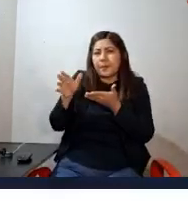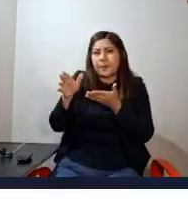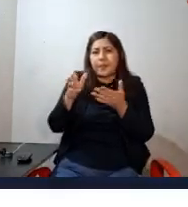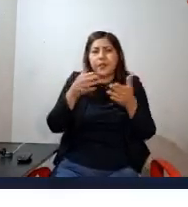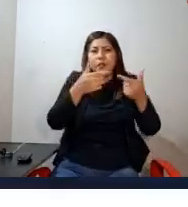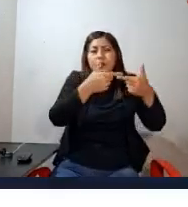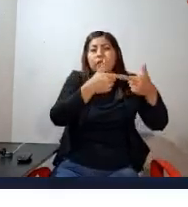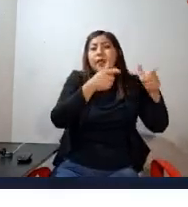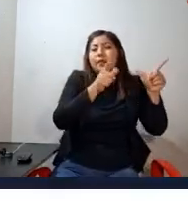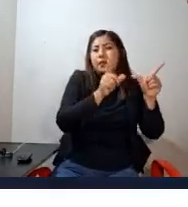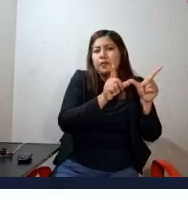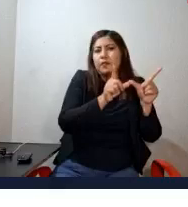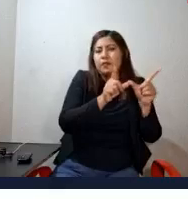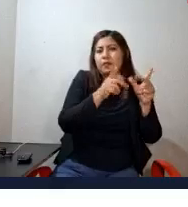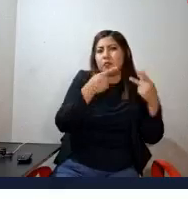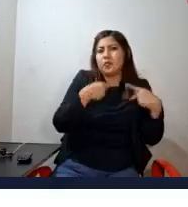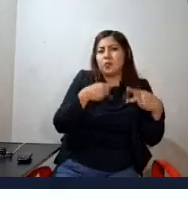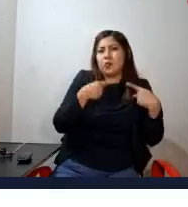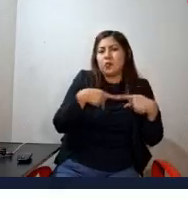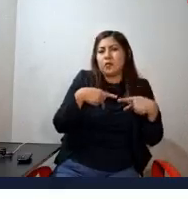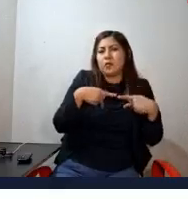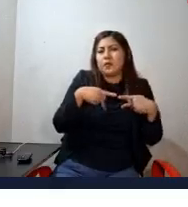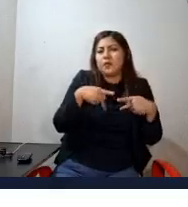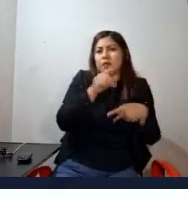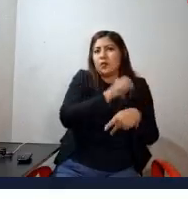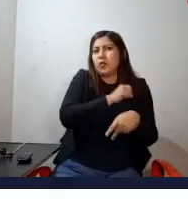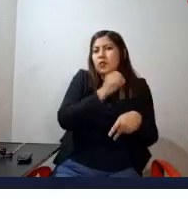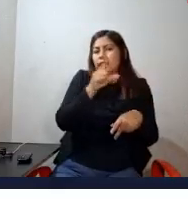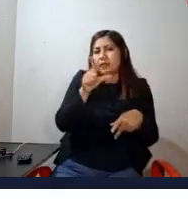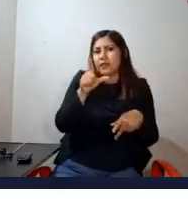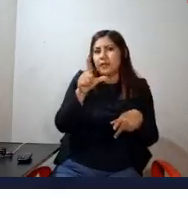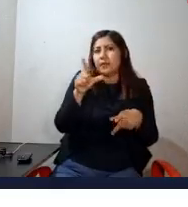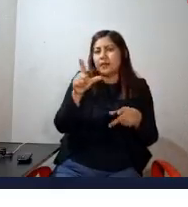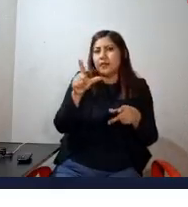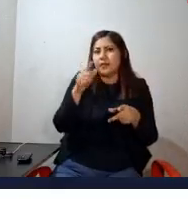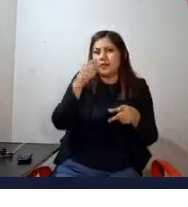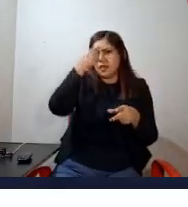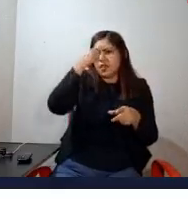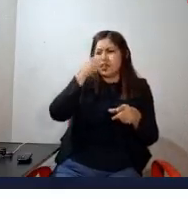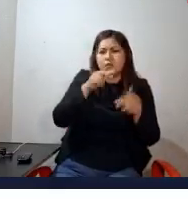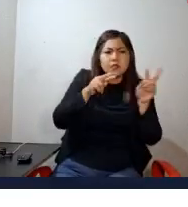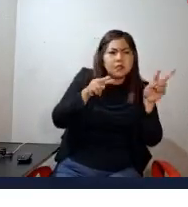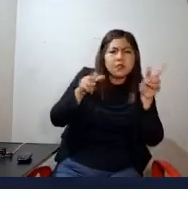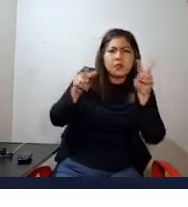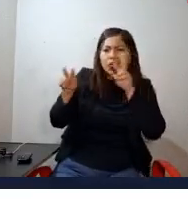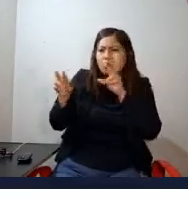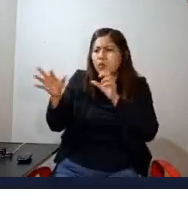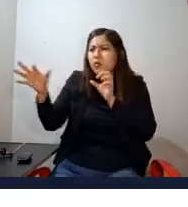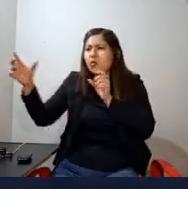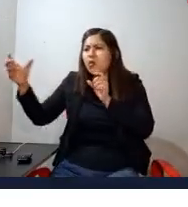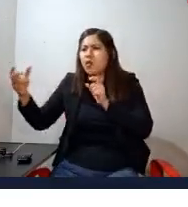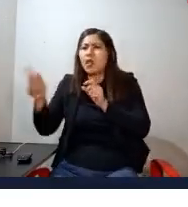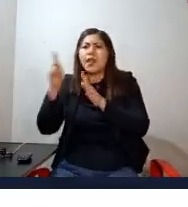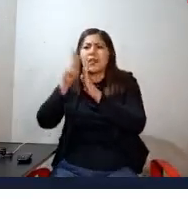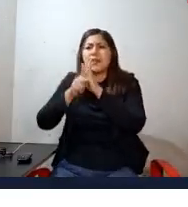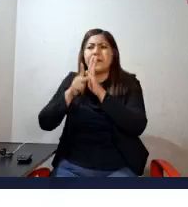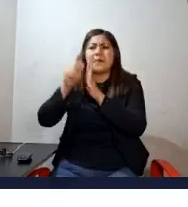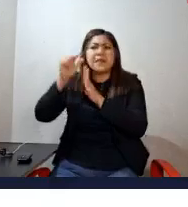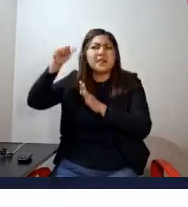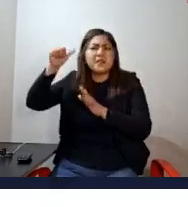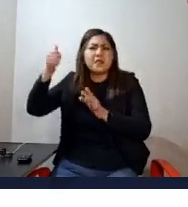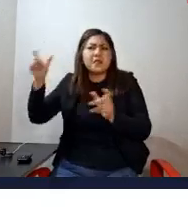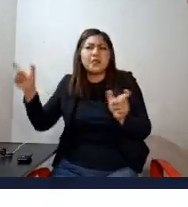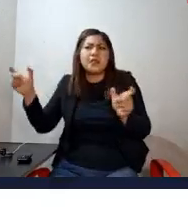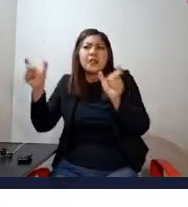hará algunas preguntas específicas para ver qué es lo que nos falta entender del audio, del video o de las fotografías y